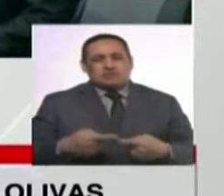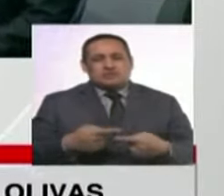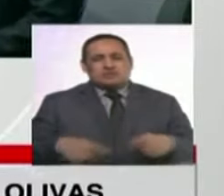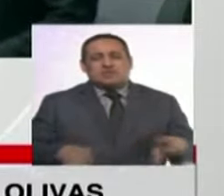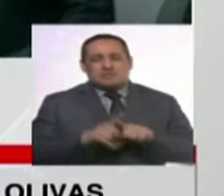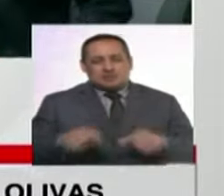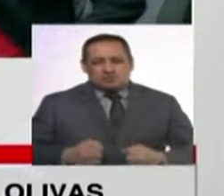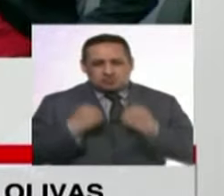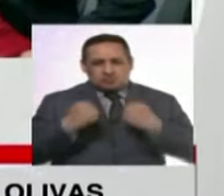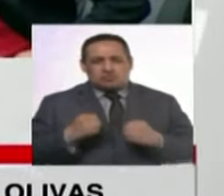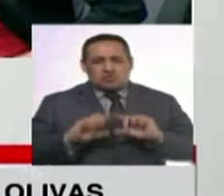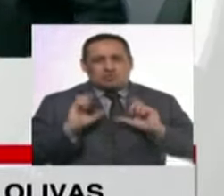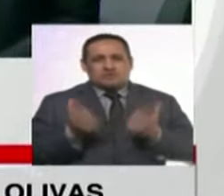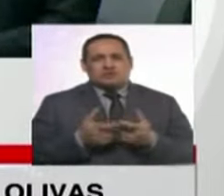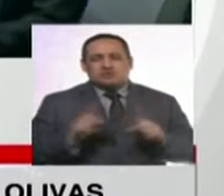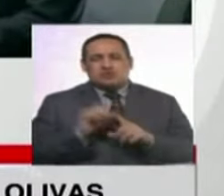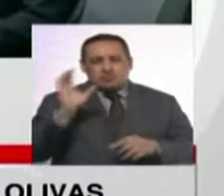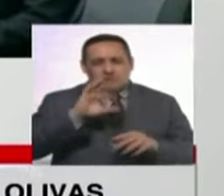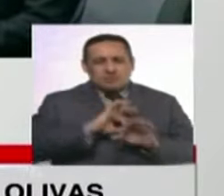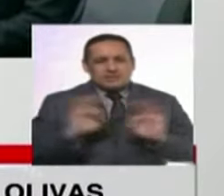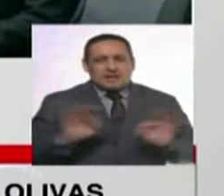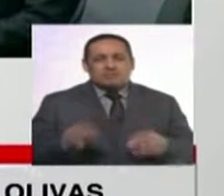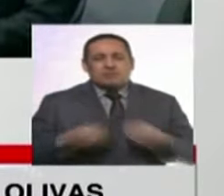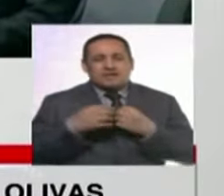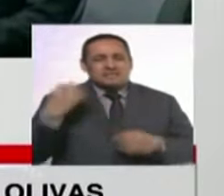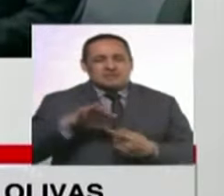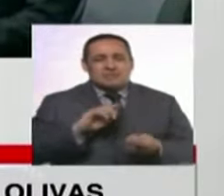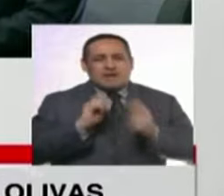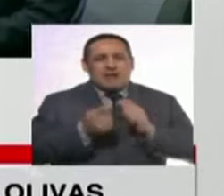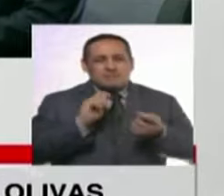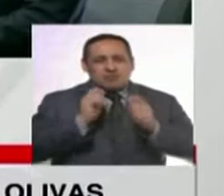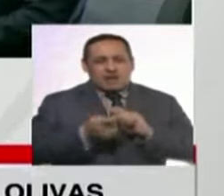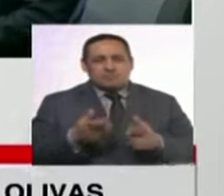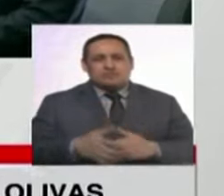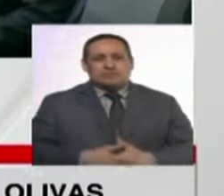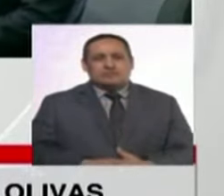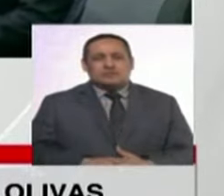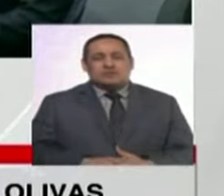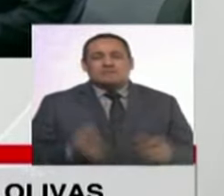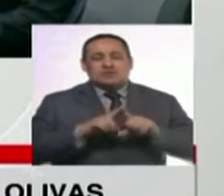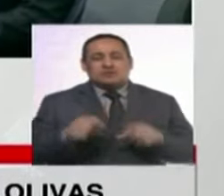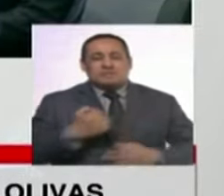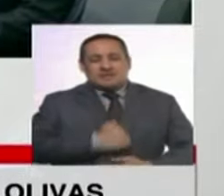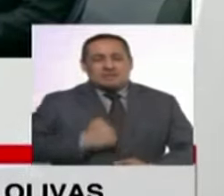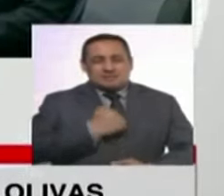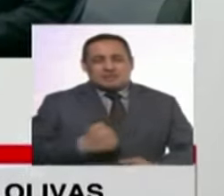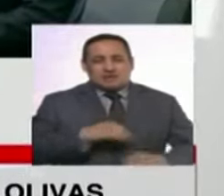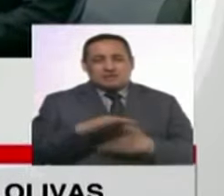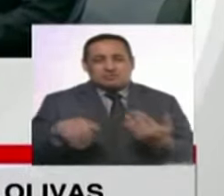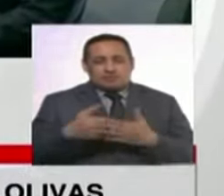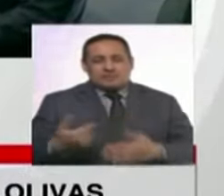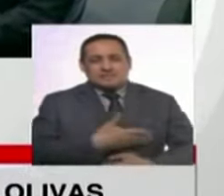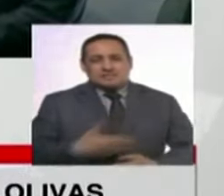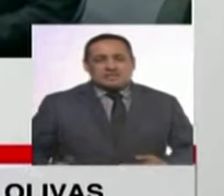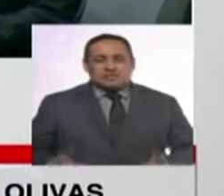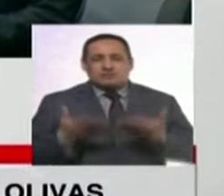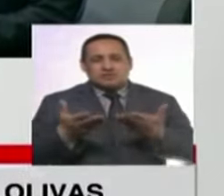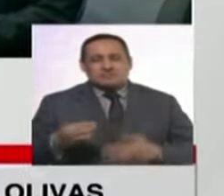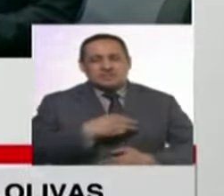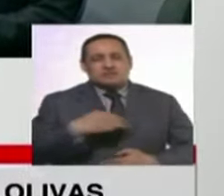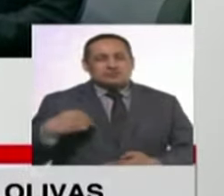duro con la comisión y no conseguimos nada porque cada rato cambian los ministros pero lo más lamentable de esto señora presidenta señor